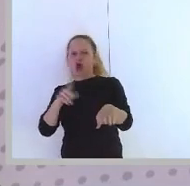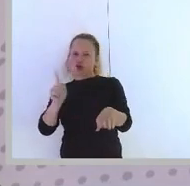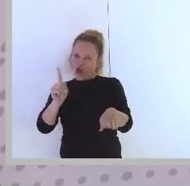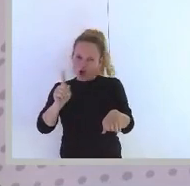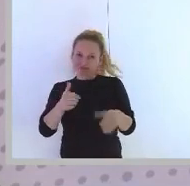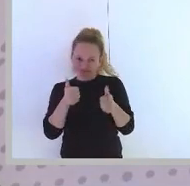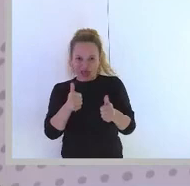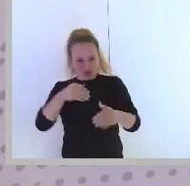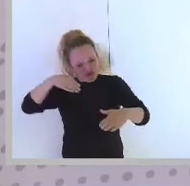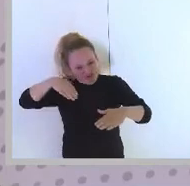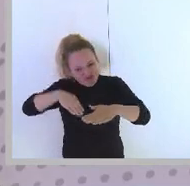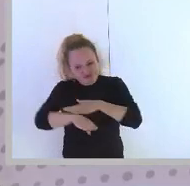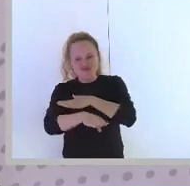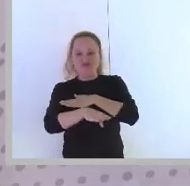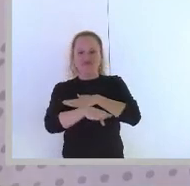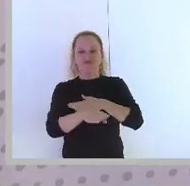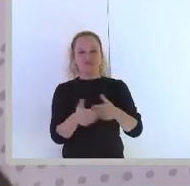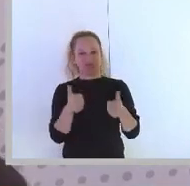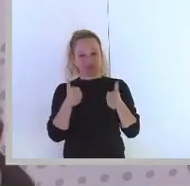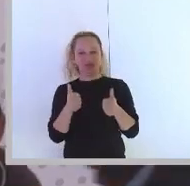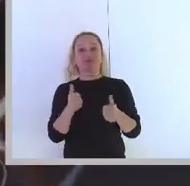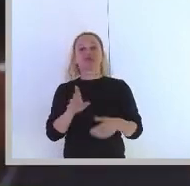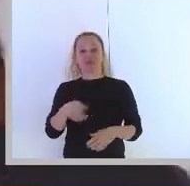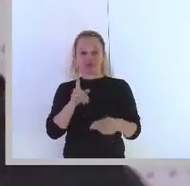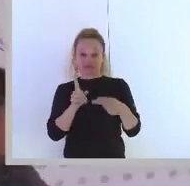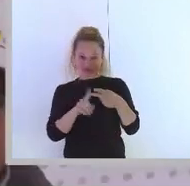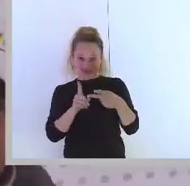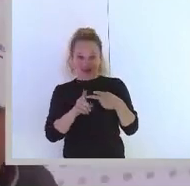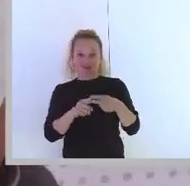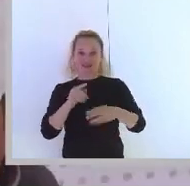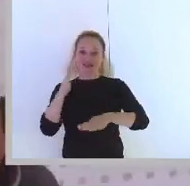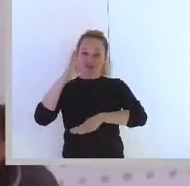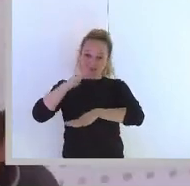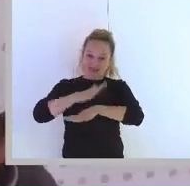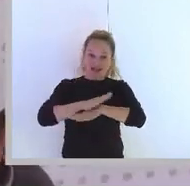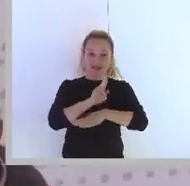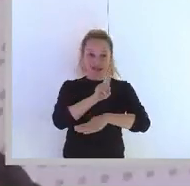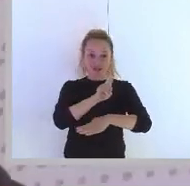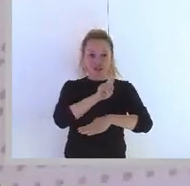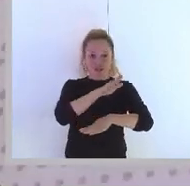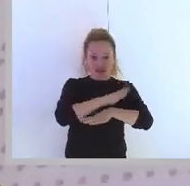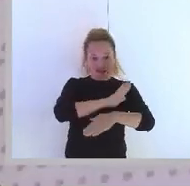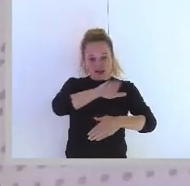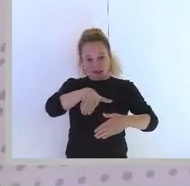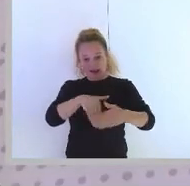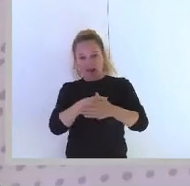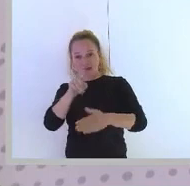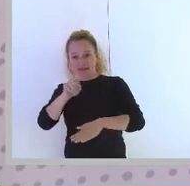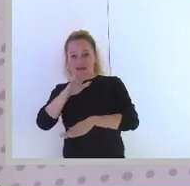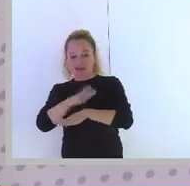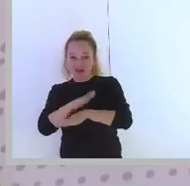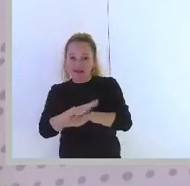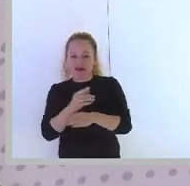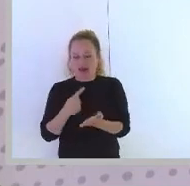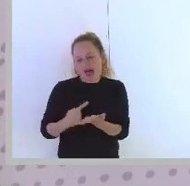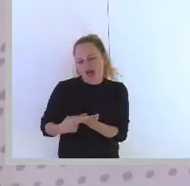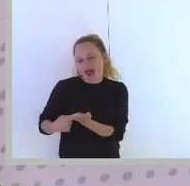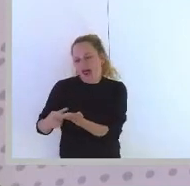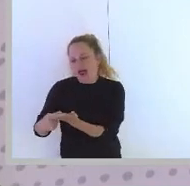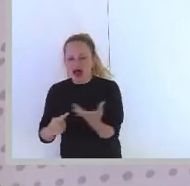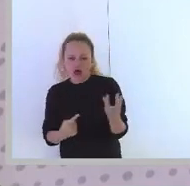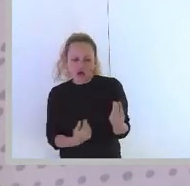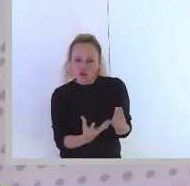los paneles. Luego, trabajamos toda la tarde de 2 a 6 en los paneles.